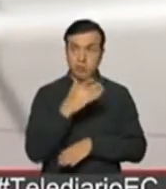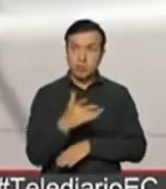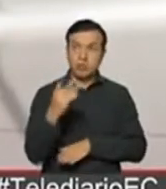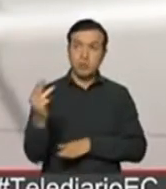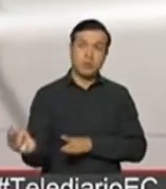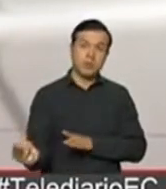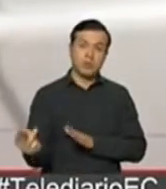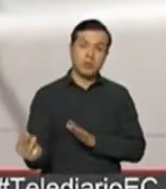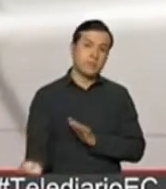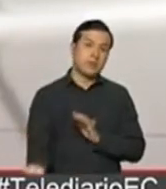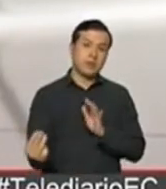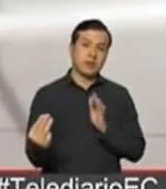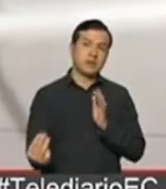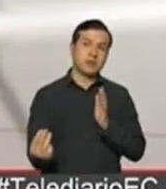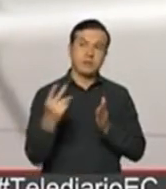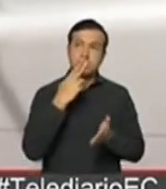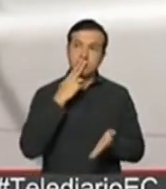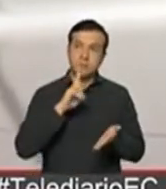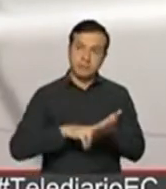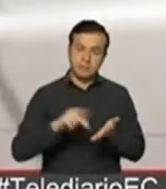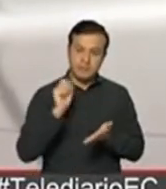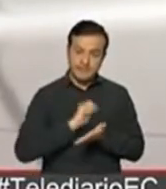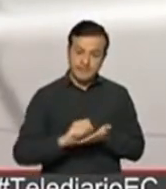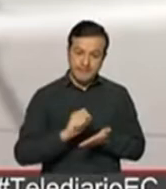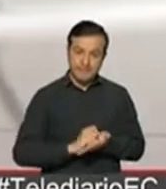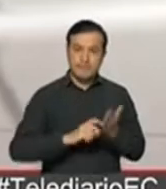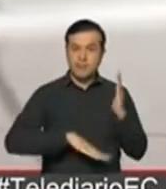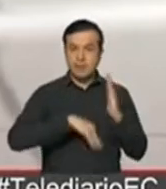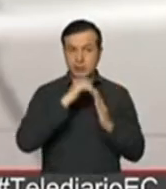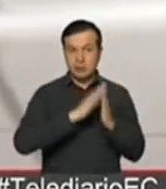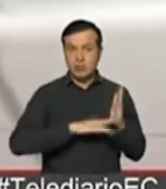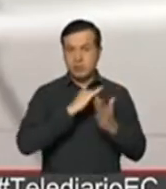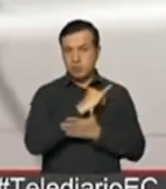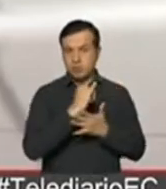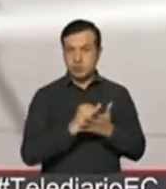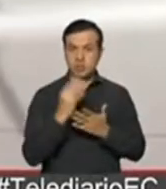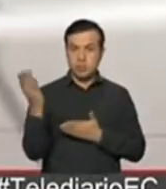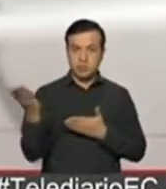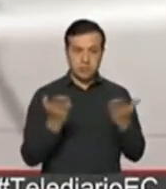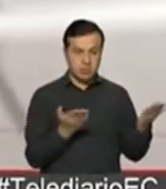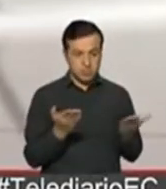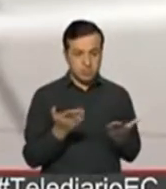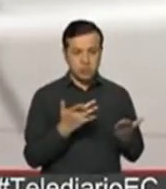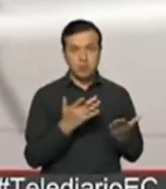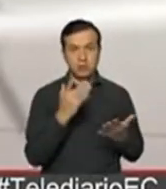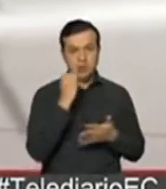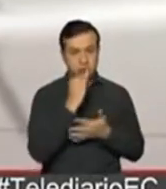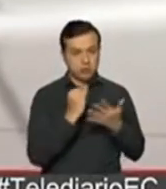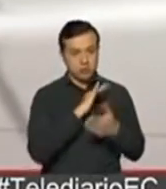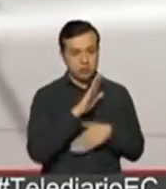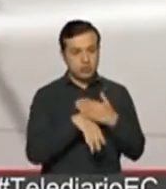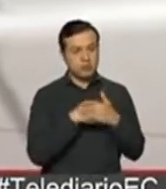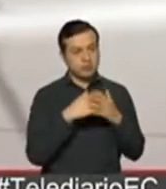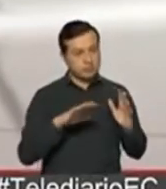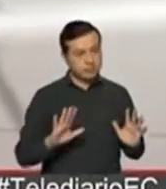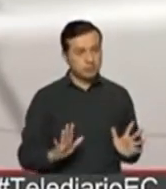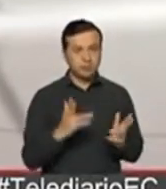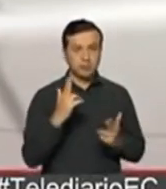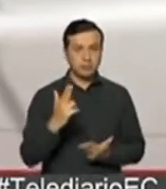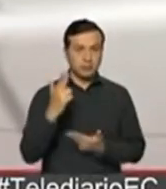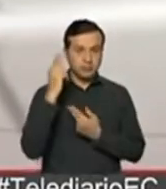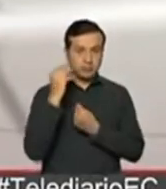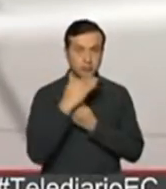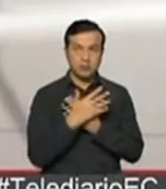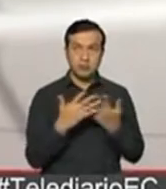escribieron esas cartas que nos mandaron esas pinturas esos dibujos esas alegorías para impulsar al soldado